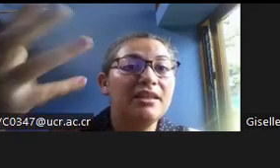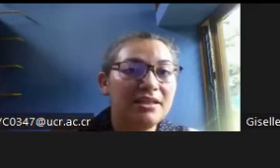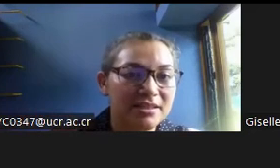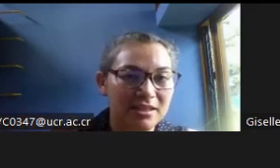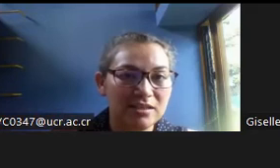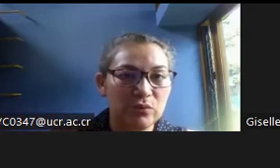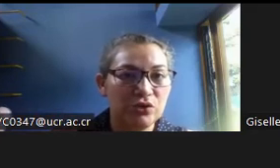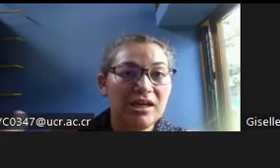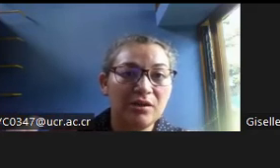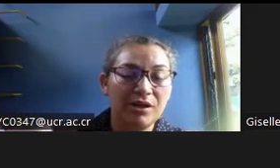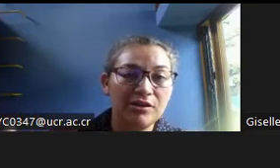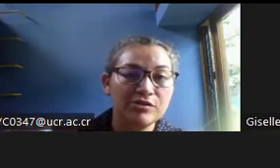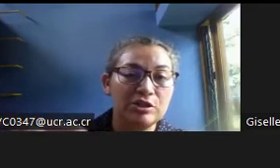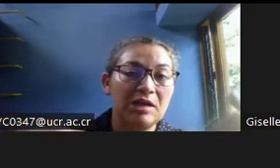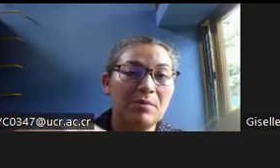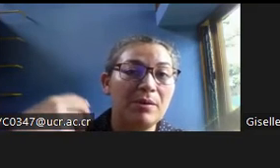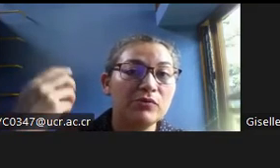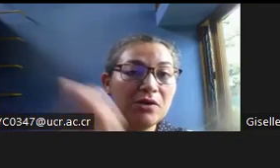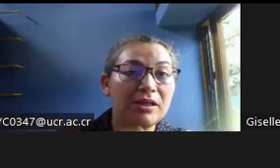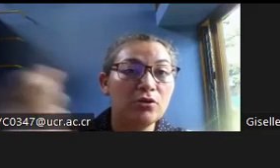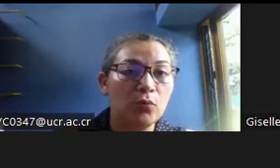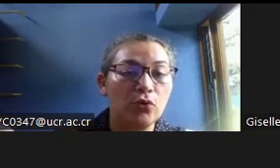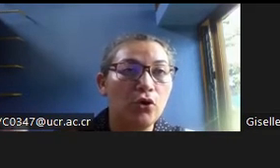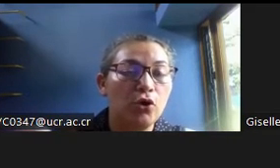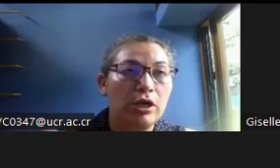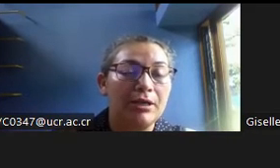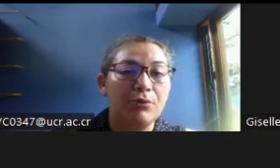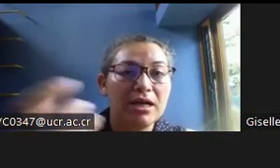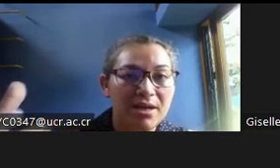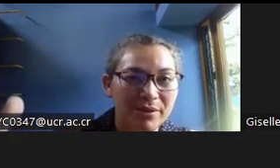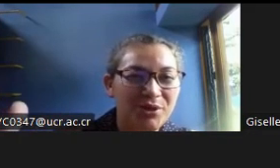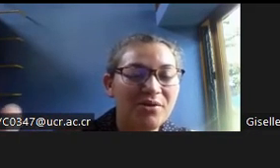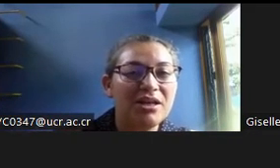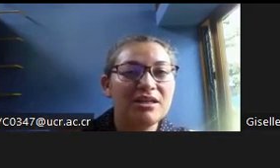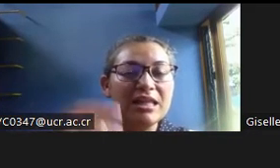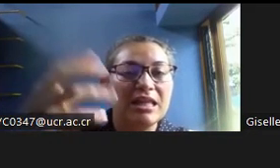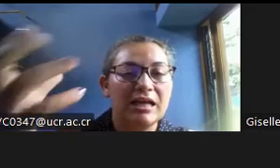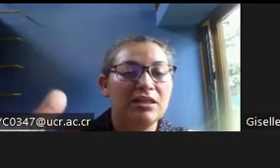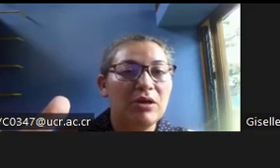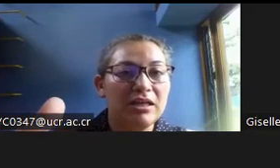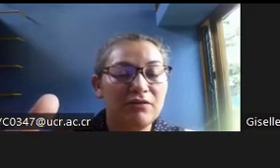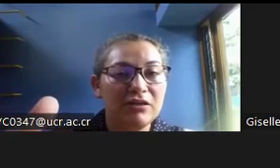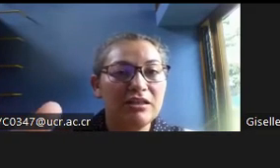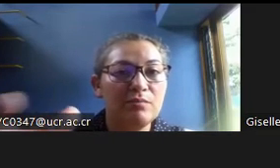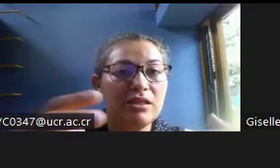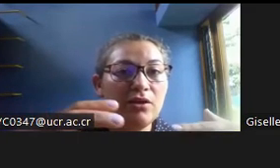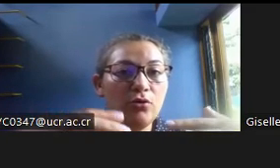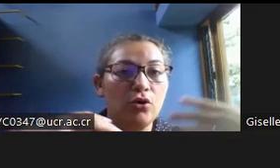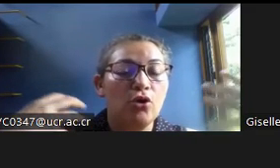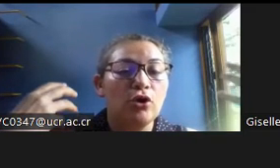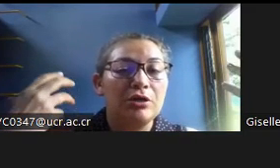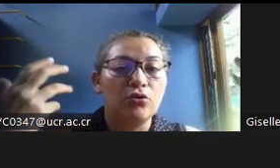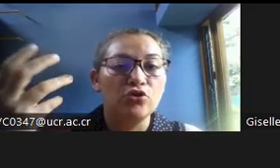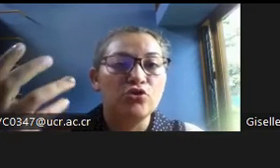de atender estas heridas emocionales, ¿verdad? O si nada más vamos a abrir como una caja de Pandora, ¿verdad? Y la gente va a quedar al final del